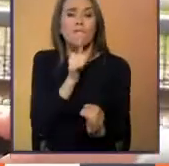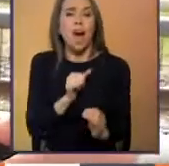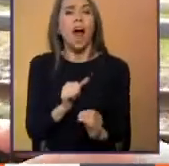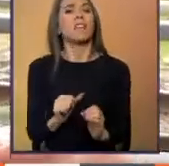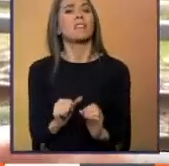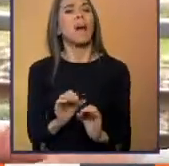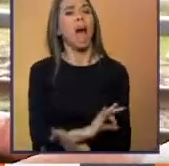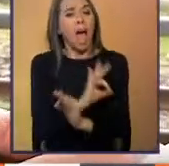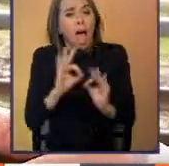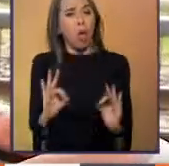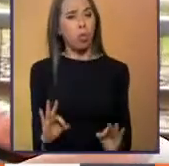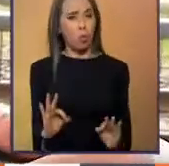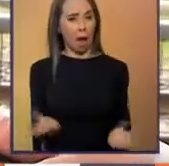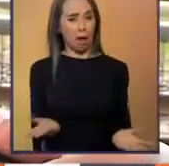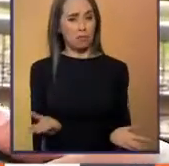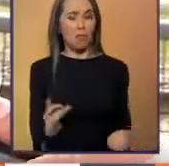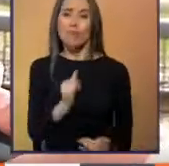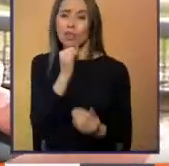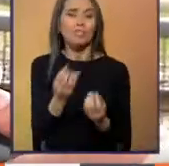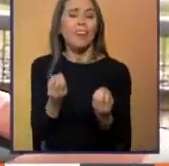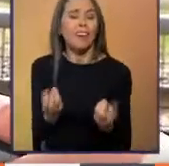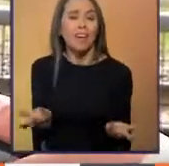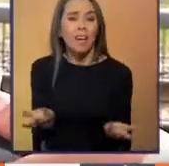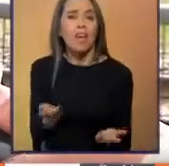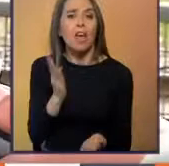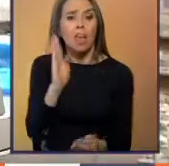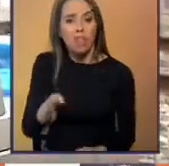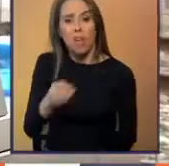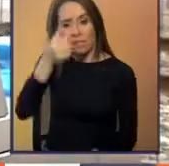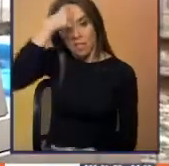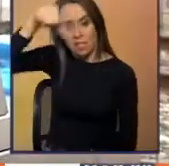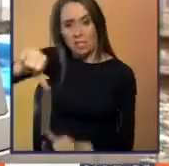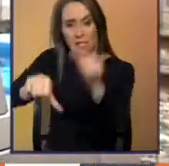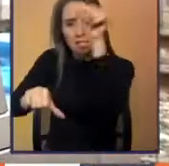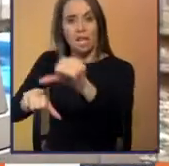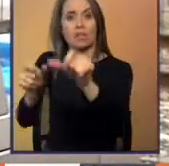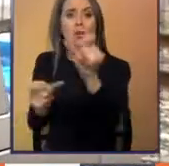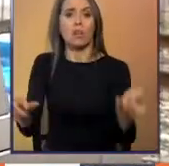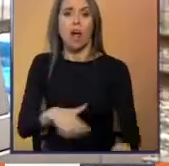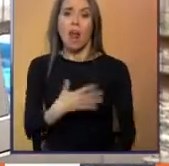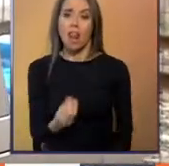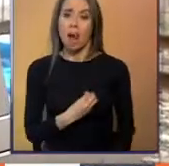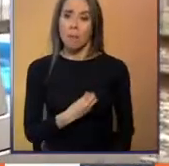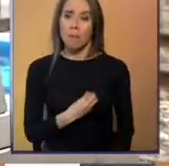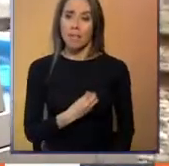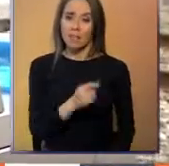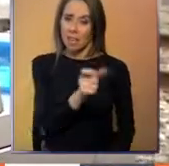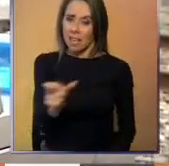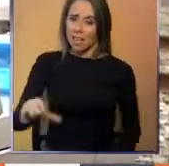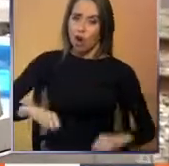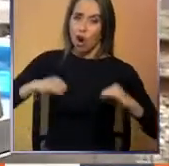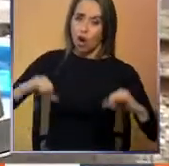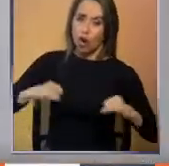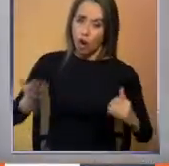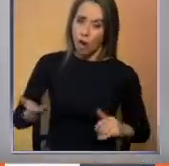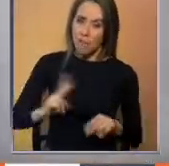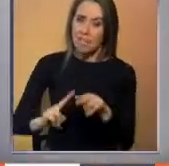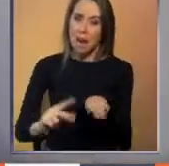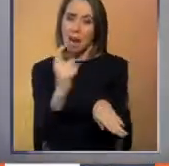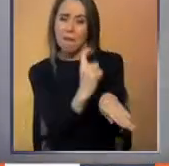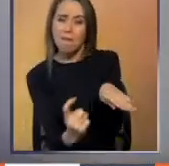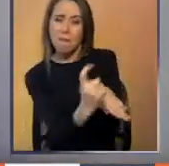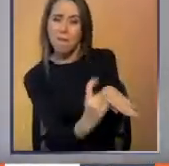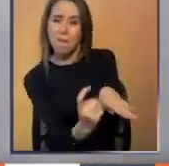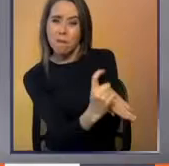educación. No sé en qué era, pero deberían sancionarlo. Es lamentable que sean jóvenes que se dediquen a este tipo de cosas.